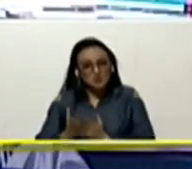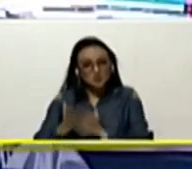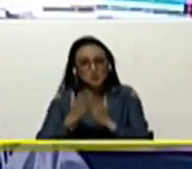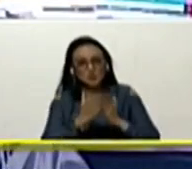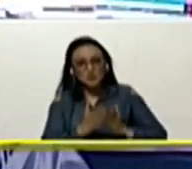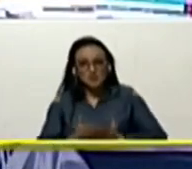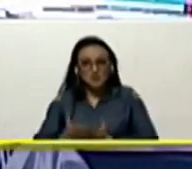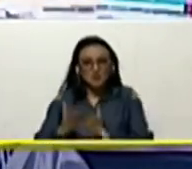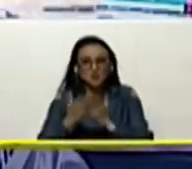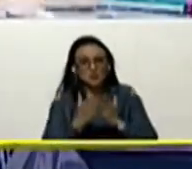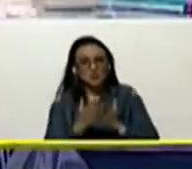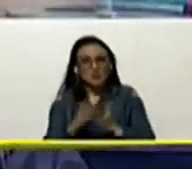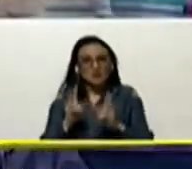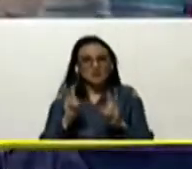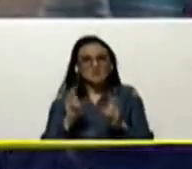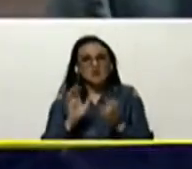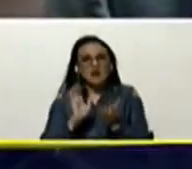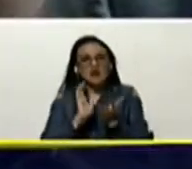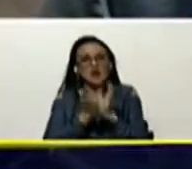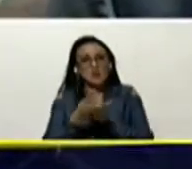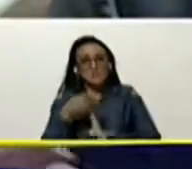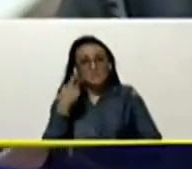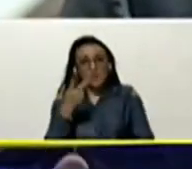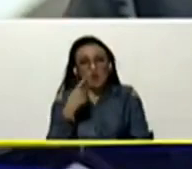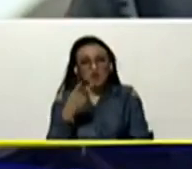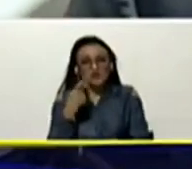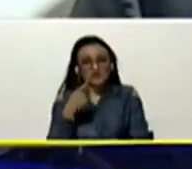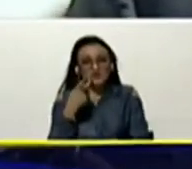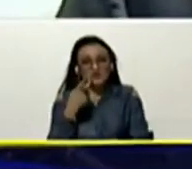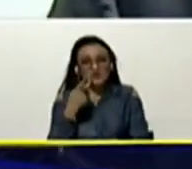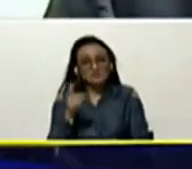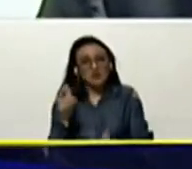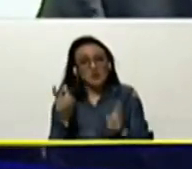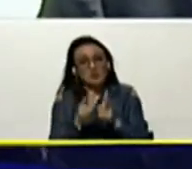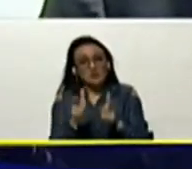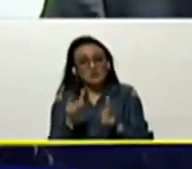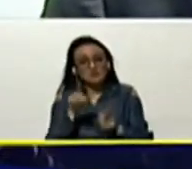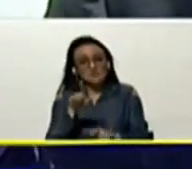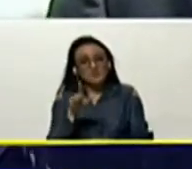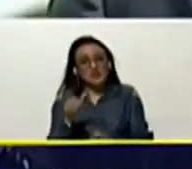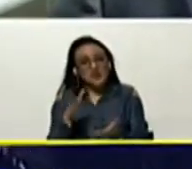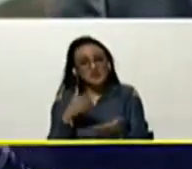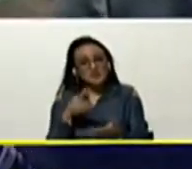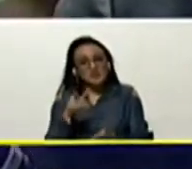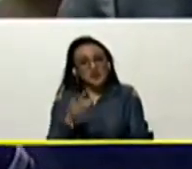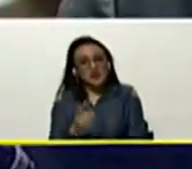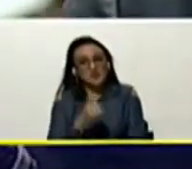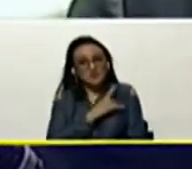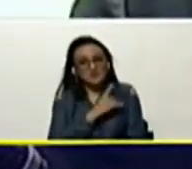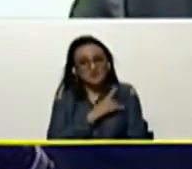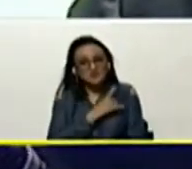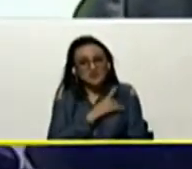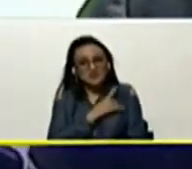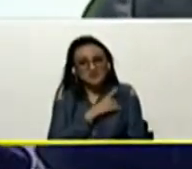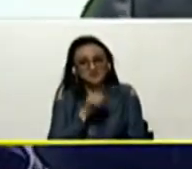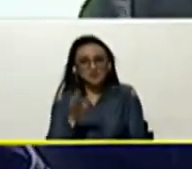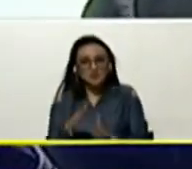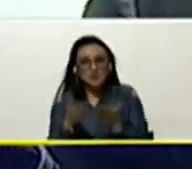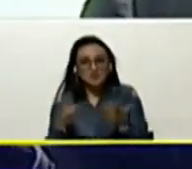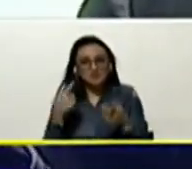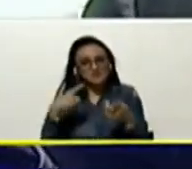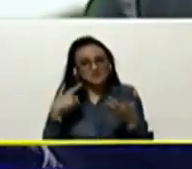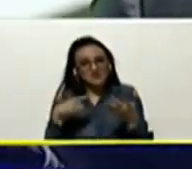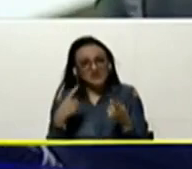estudia la geopolítica. Este es un libro para las universidades. Este es un libro donde usted, en las